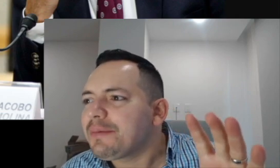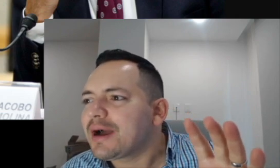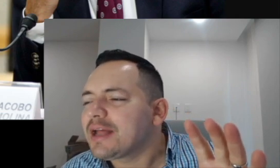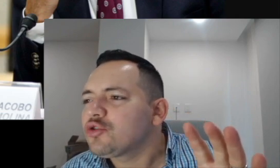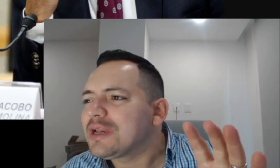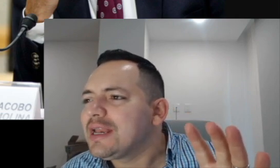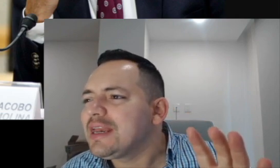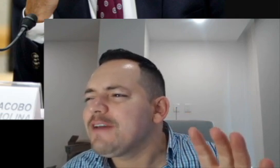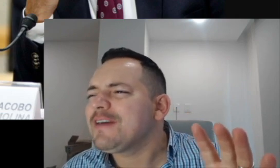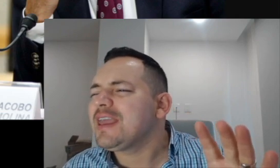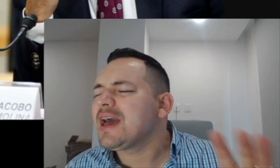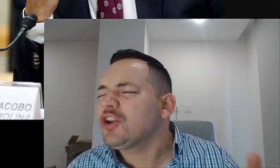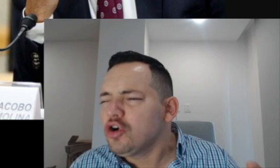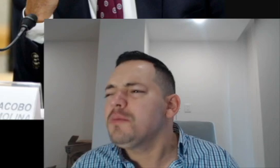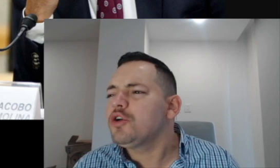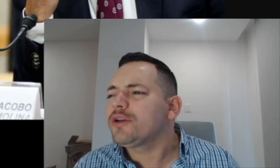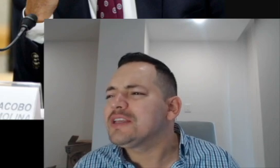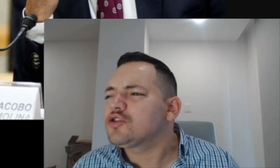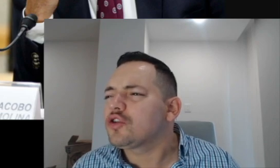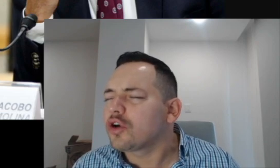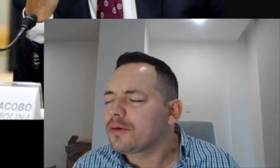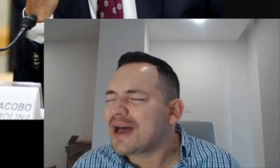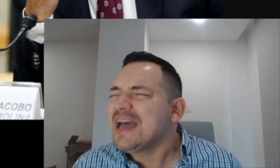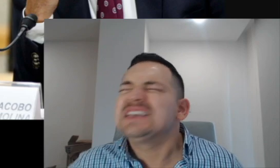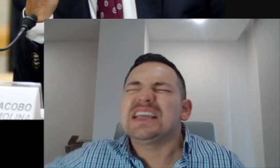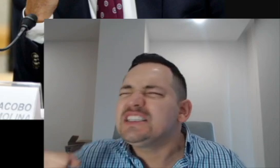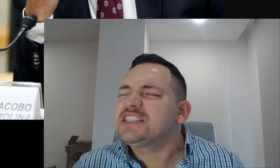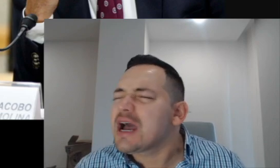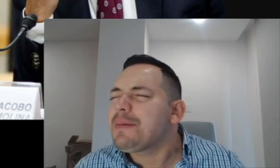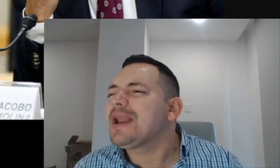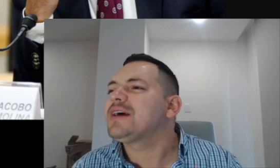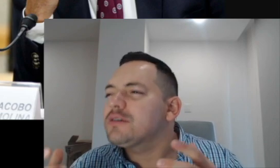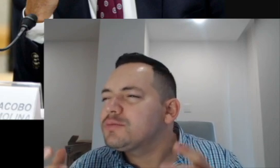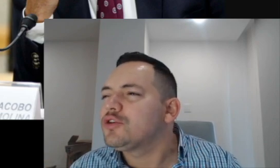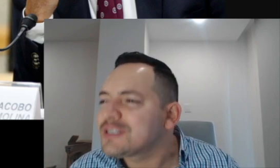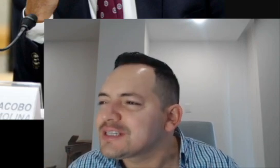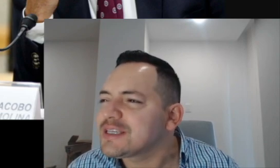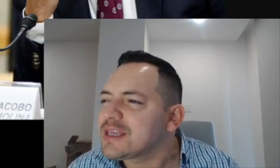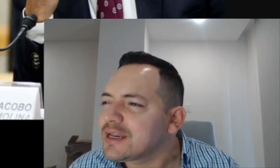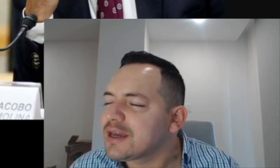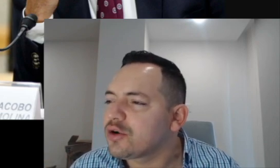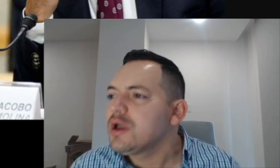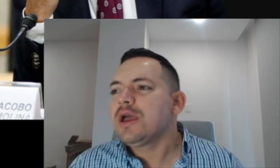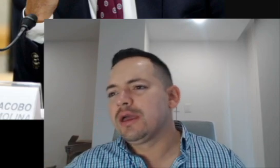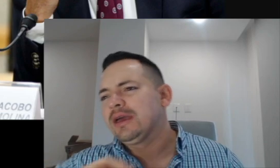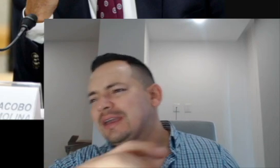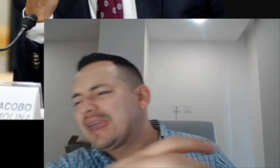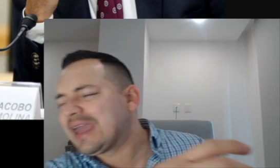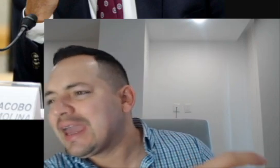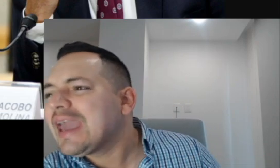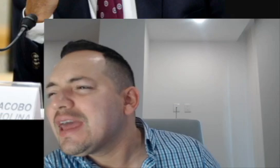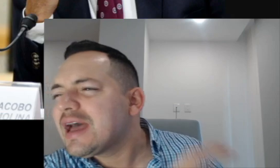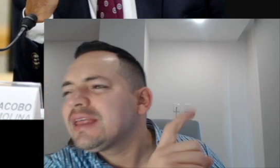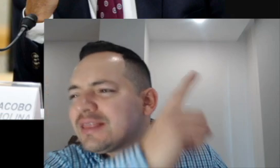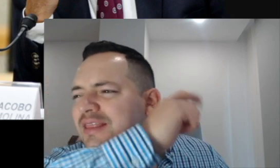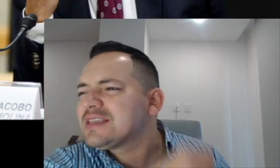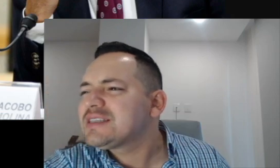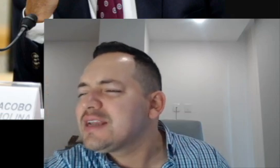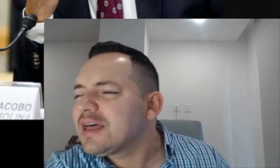estar trabajando en el INE veían cómo Lorenzo Córdoba se hinchaba las bolsas de dinero que